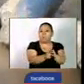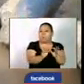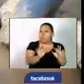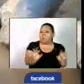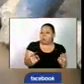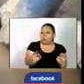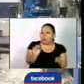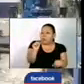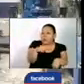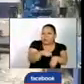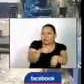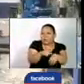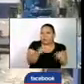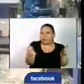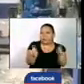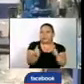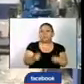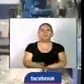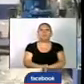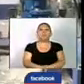por el menor tiempo posible